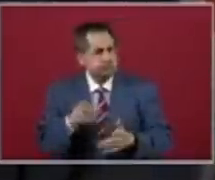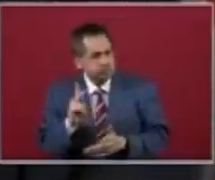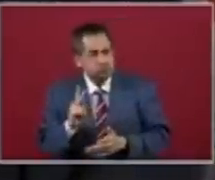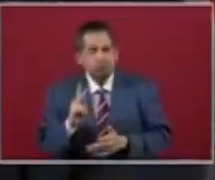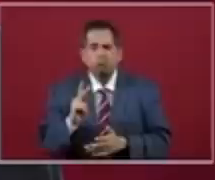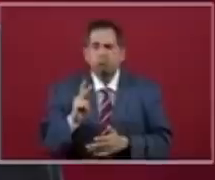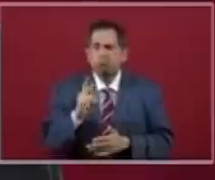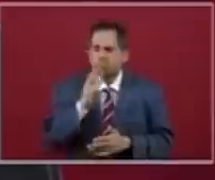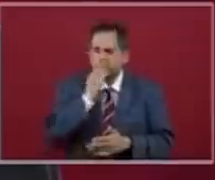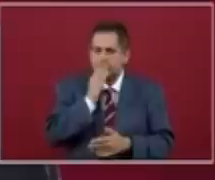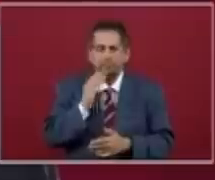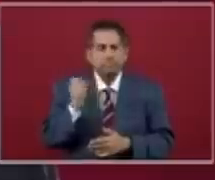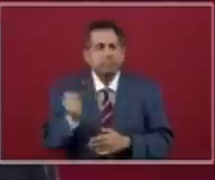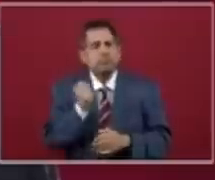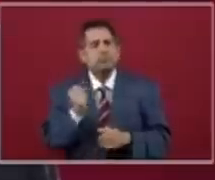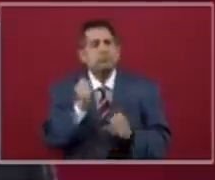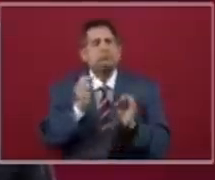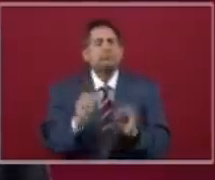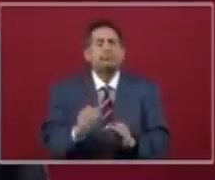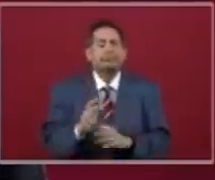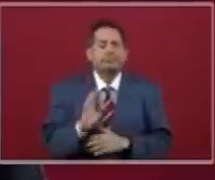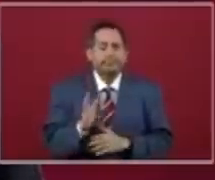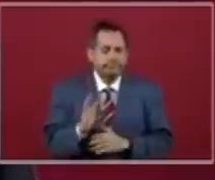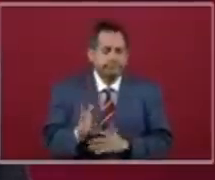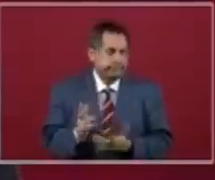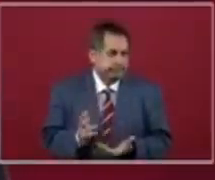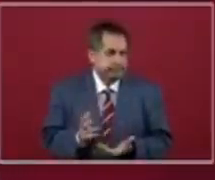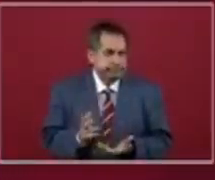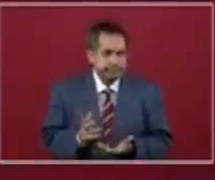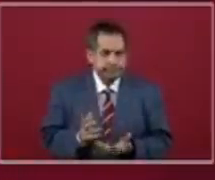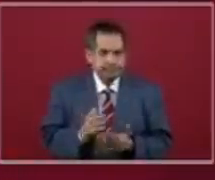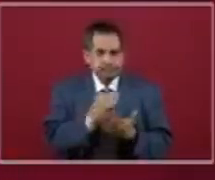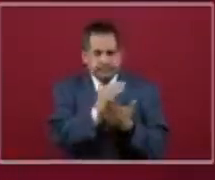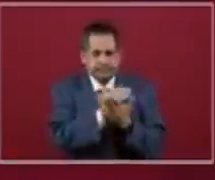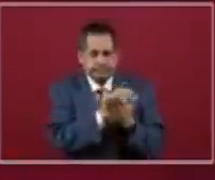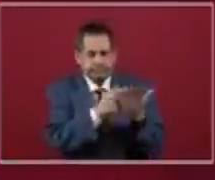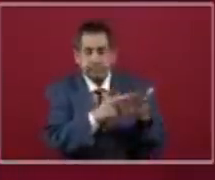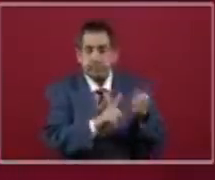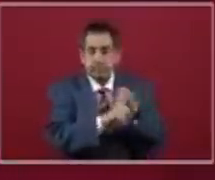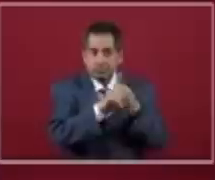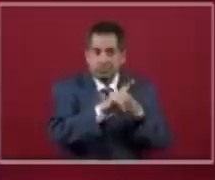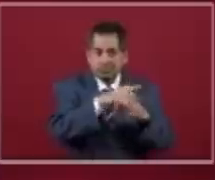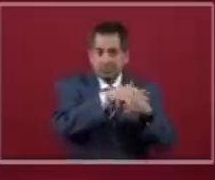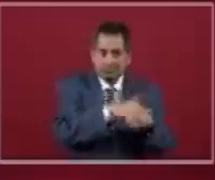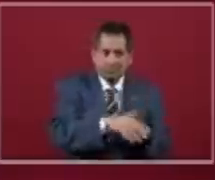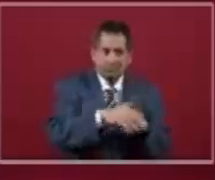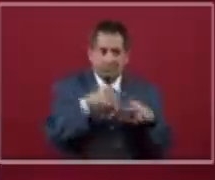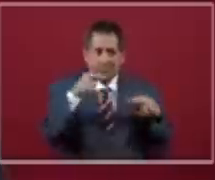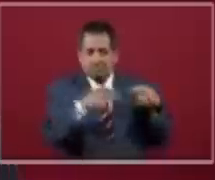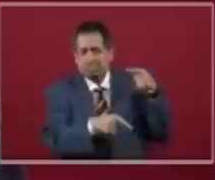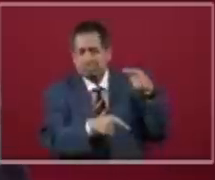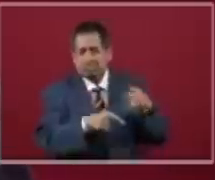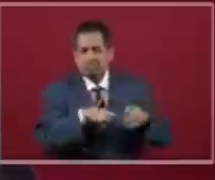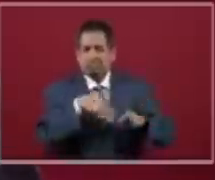afortunadamente ha sido menos agresivo el lenguaje, el